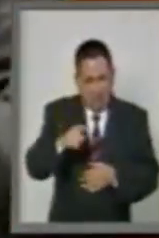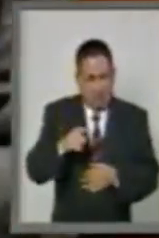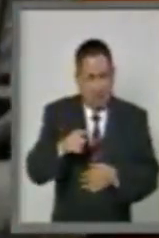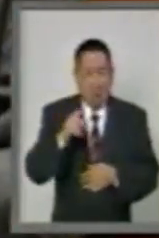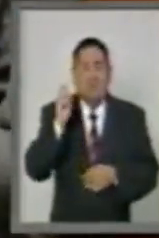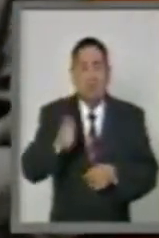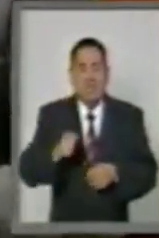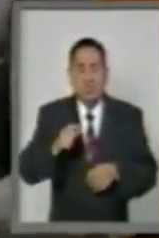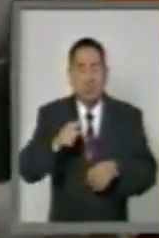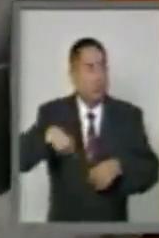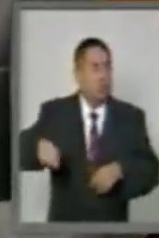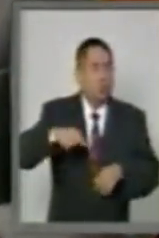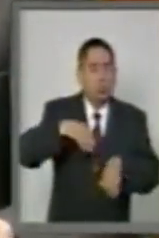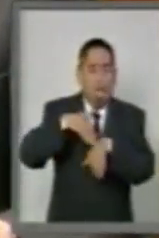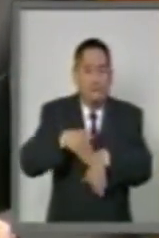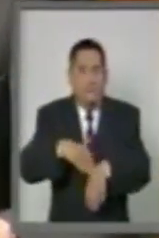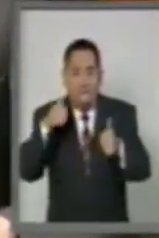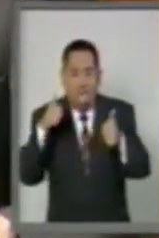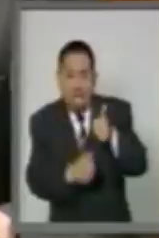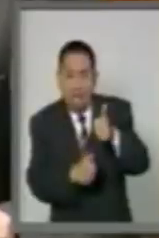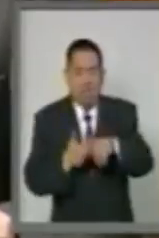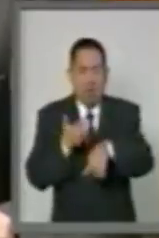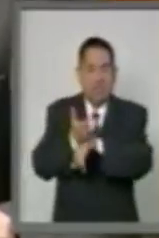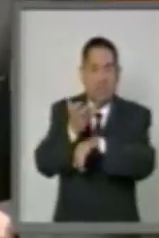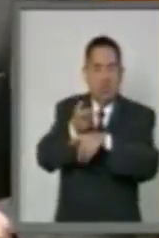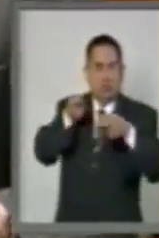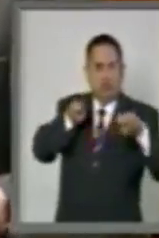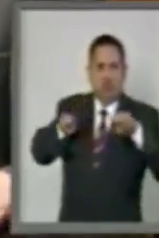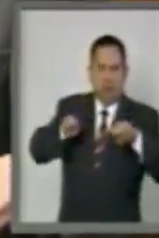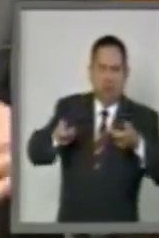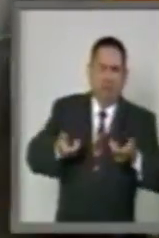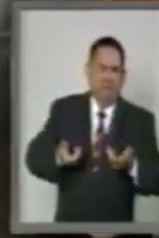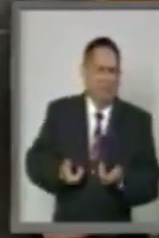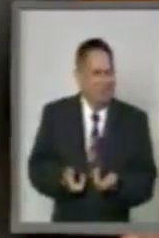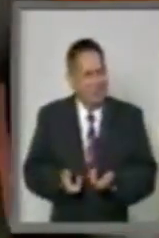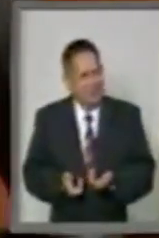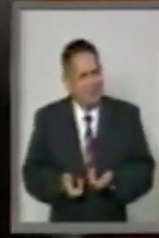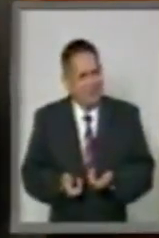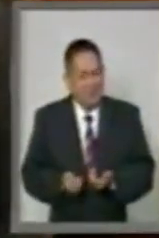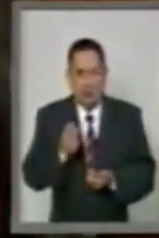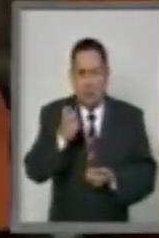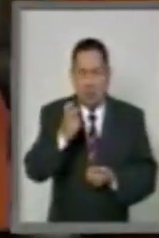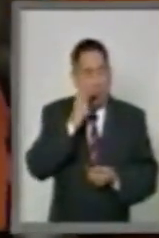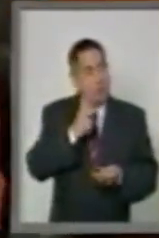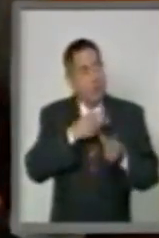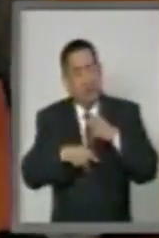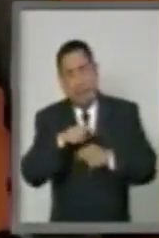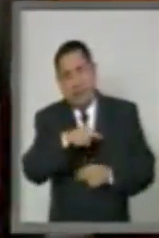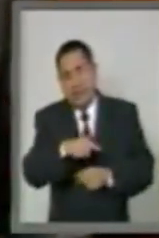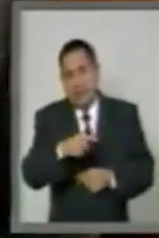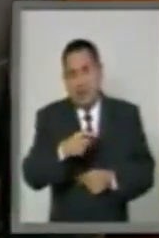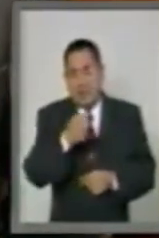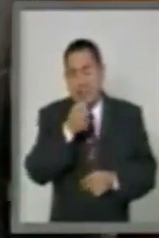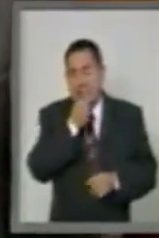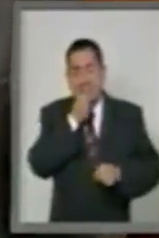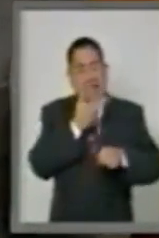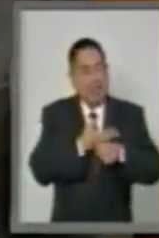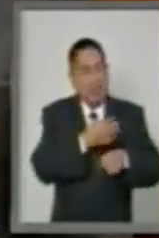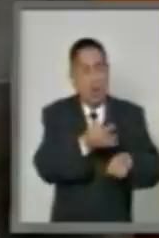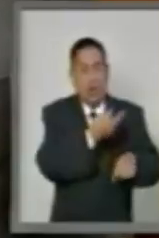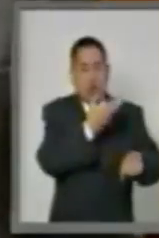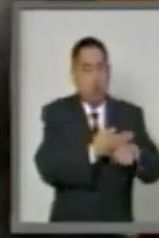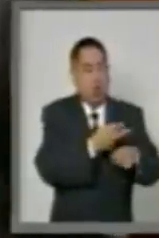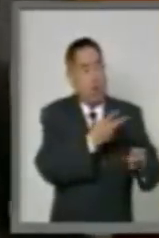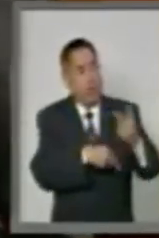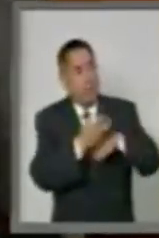sometimiento a los intereses norteamericanos. Por eso vemos venir al secretario del Tesoro de